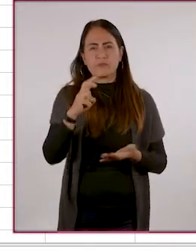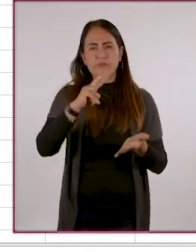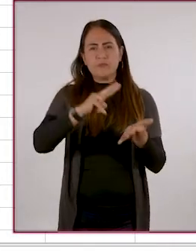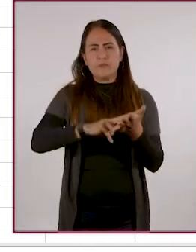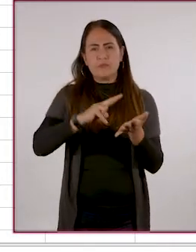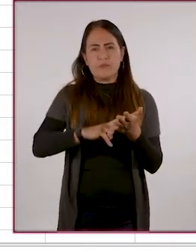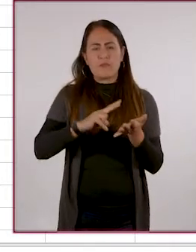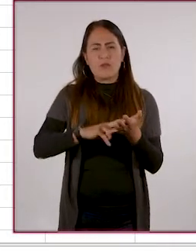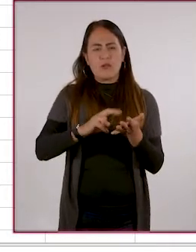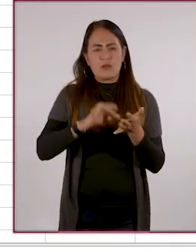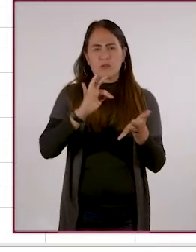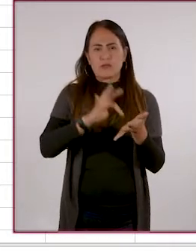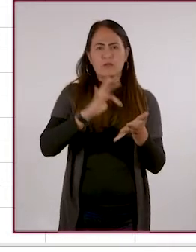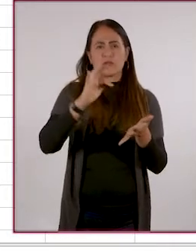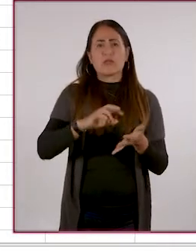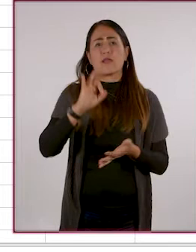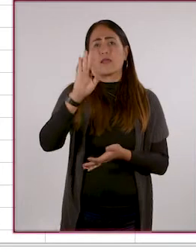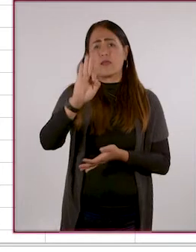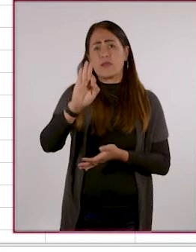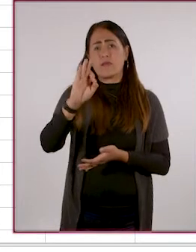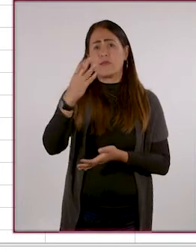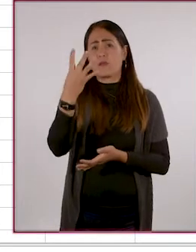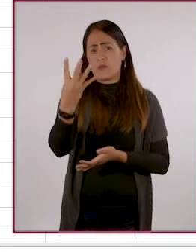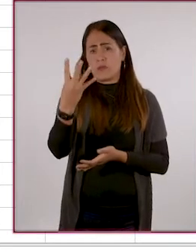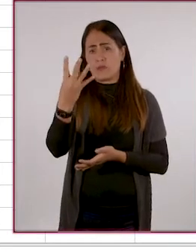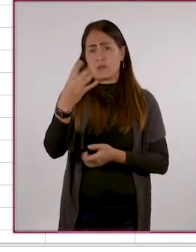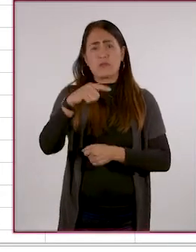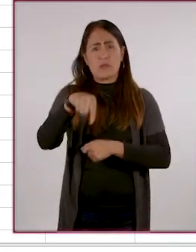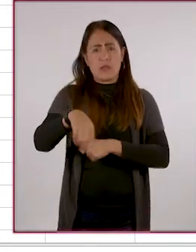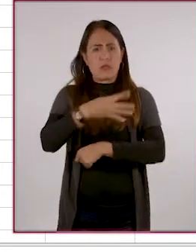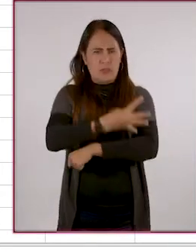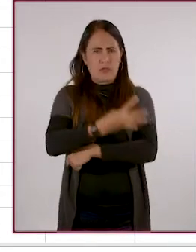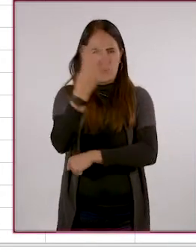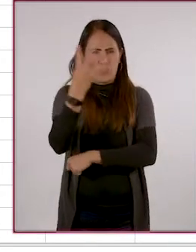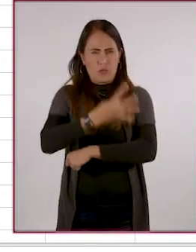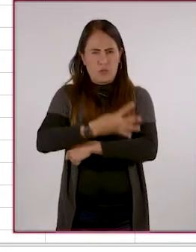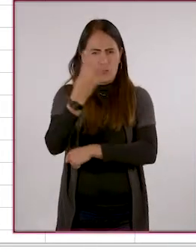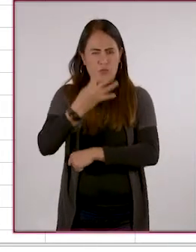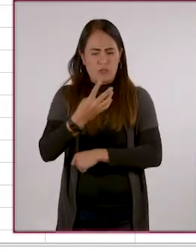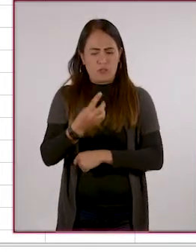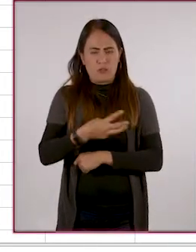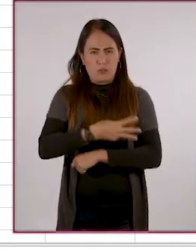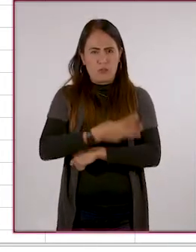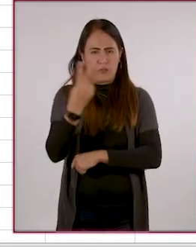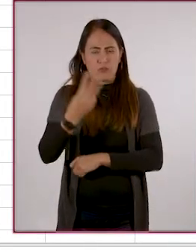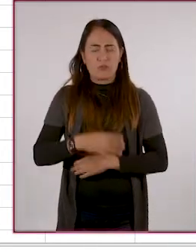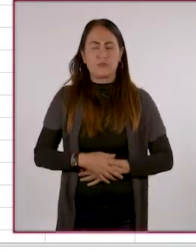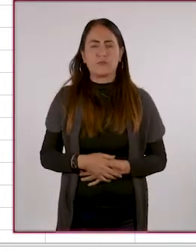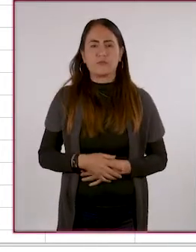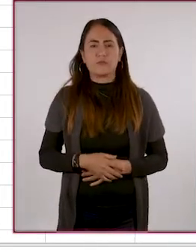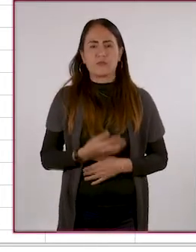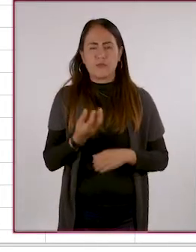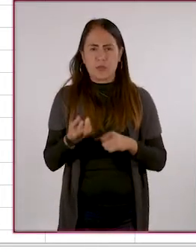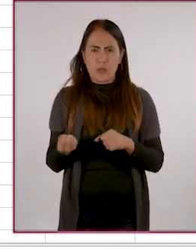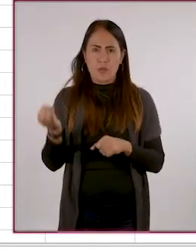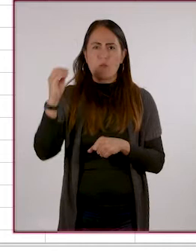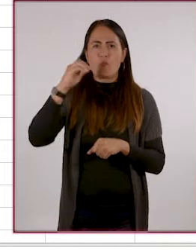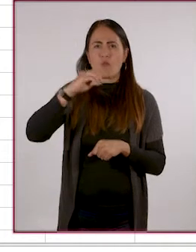fijar este valor puedo utilizar la tecla F4 en Windows, que lo que va a hacer es agregar